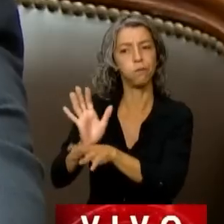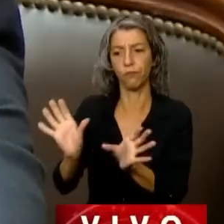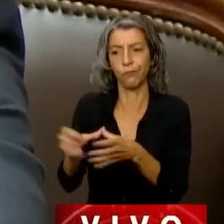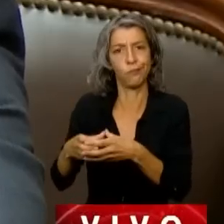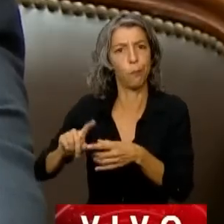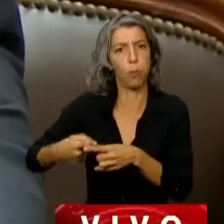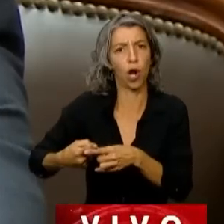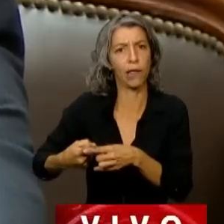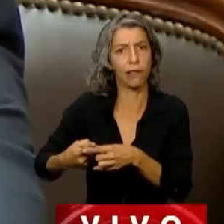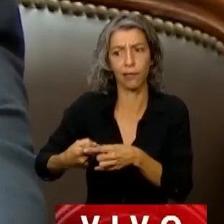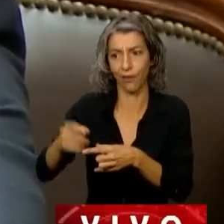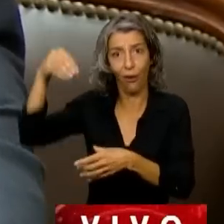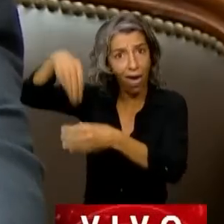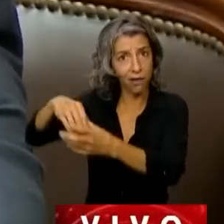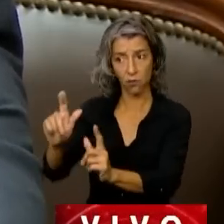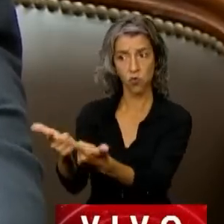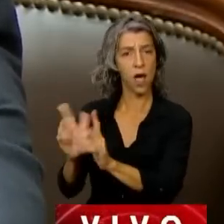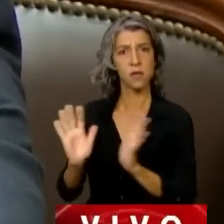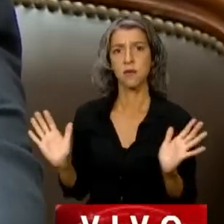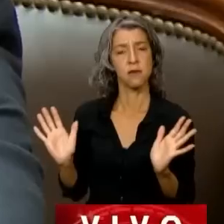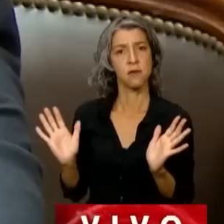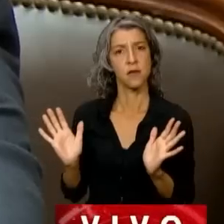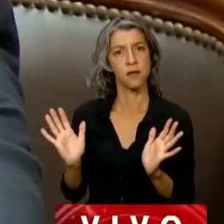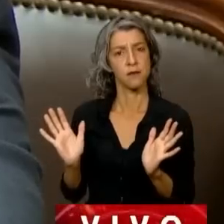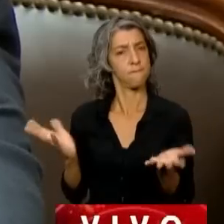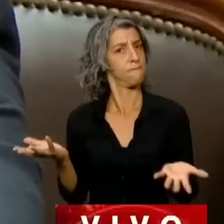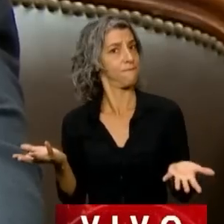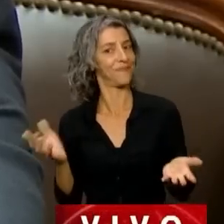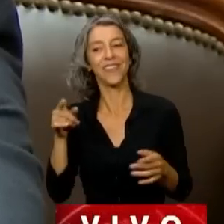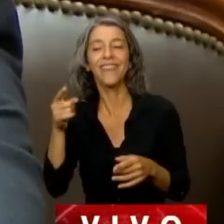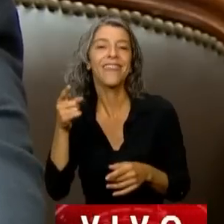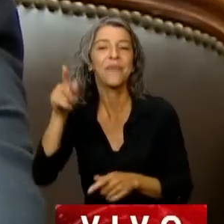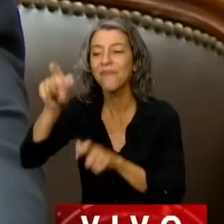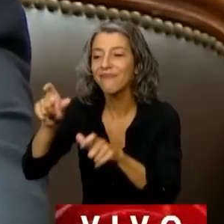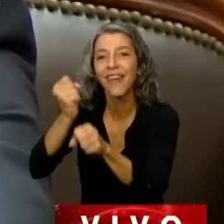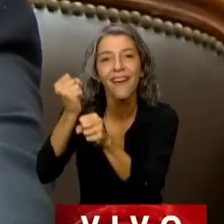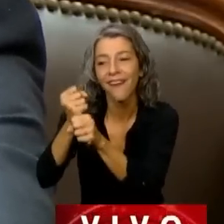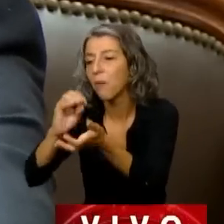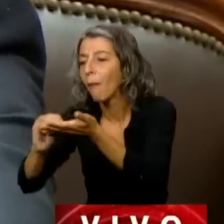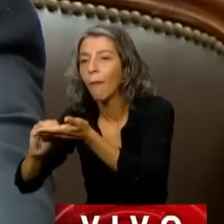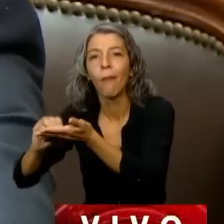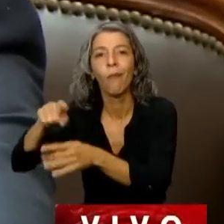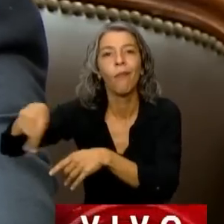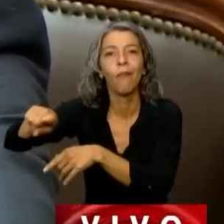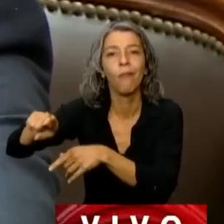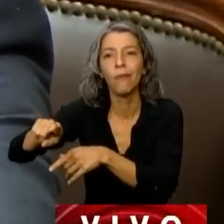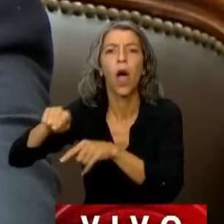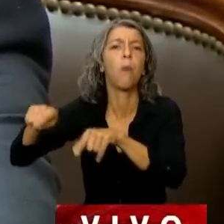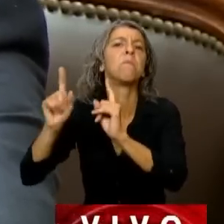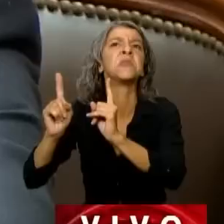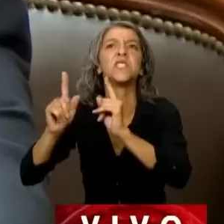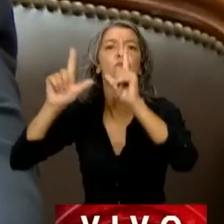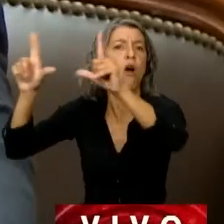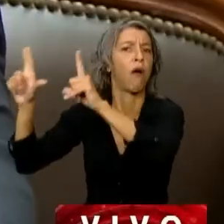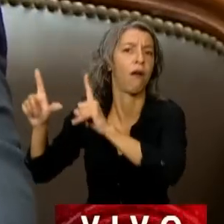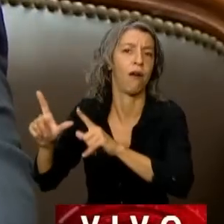empleados los del ANSES que han empapelado cada una de esas oficinas, no son empleados